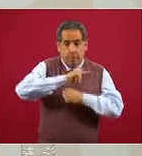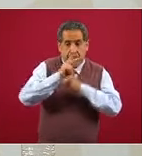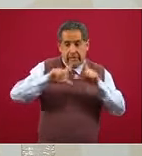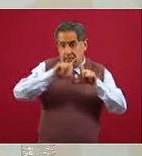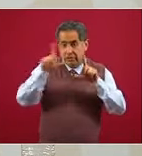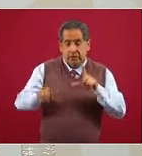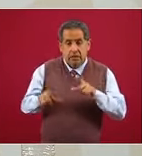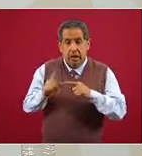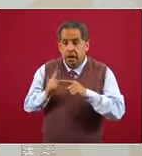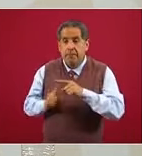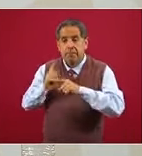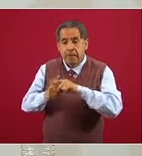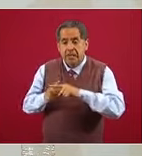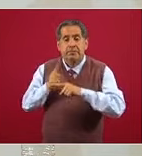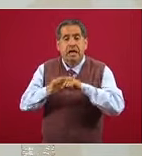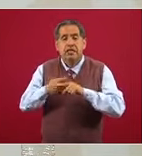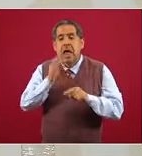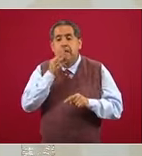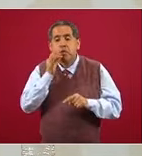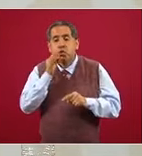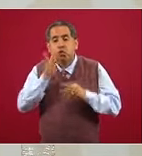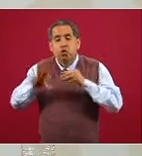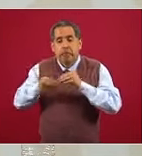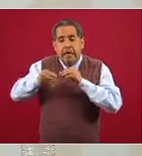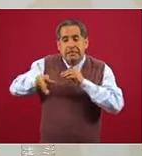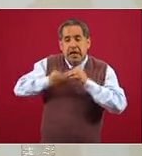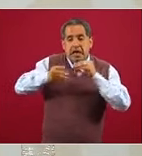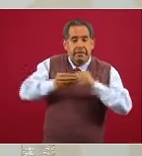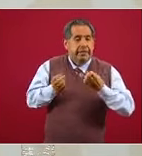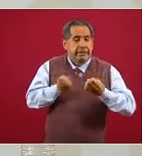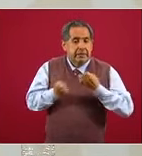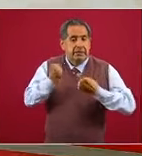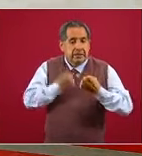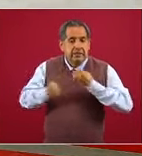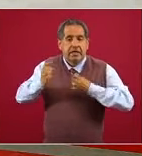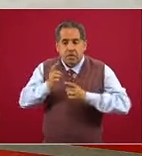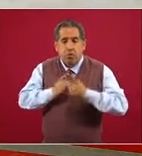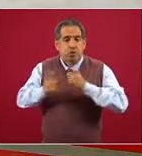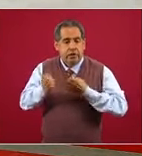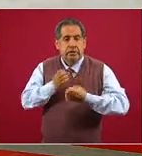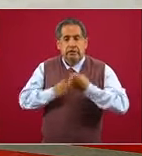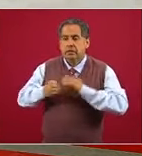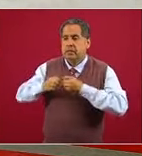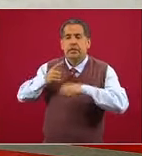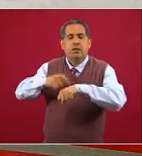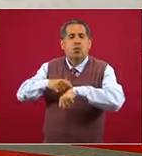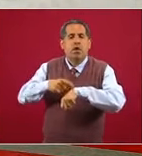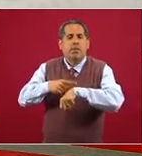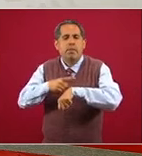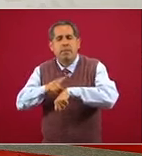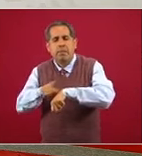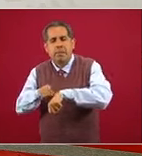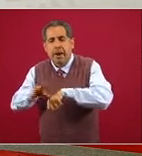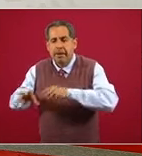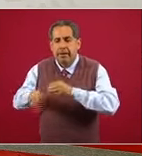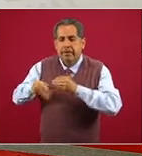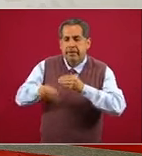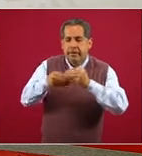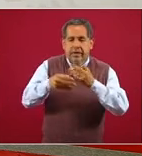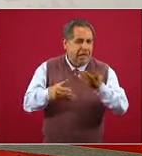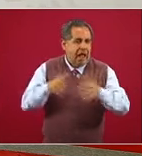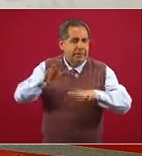país van a estar sumando minutos de actividad física porque a veces creemos que